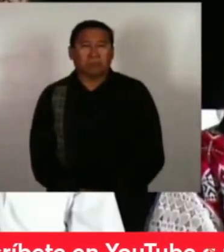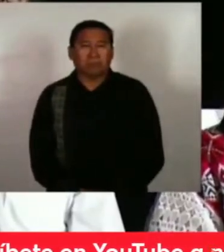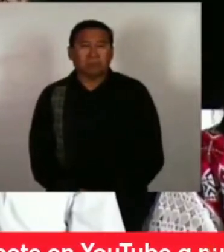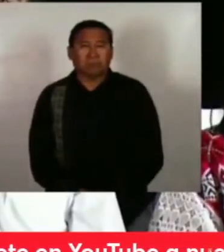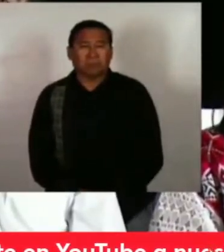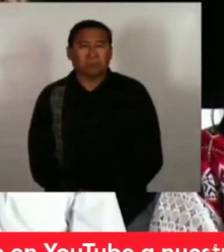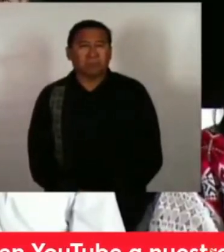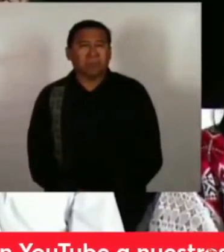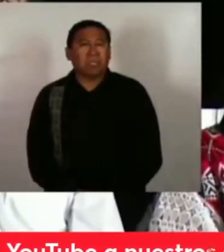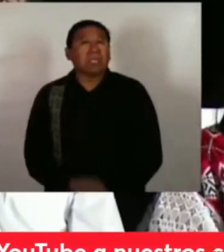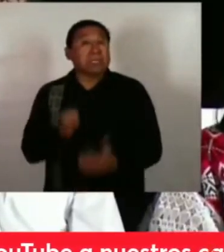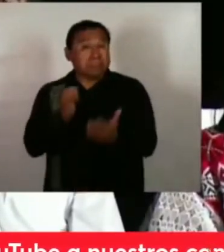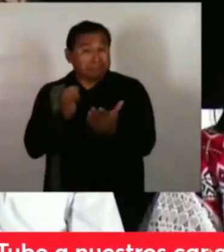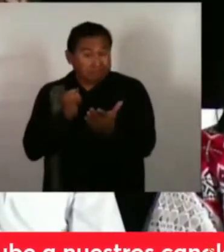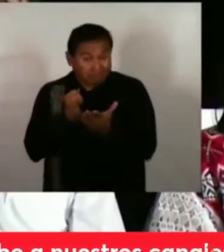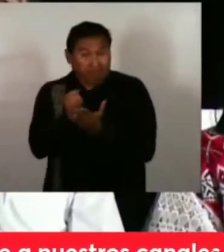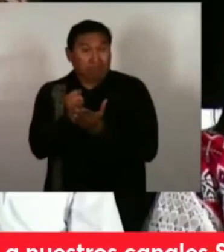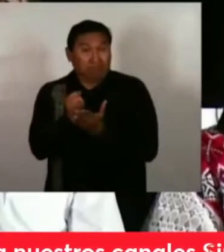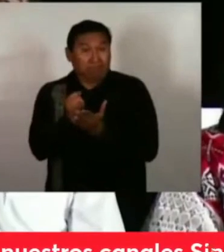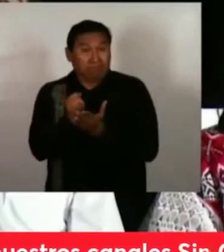La decisión es...